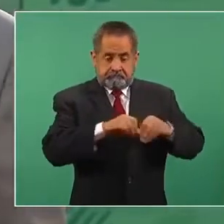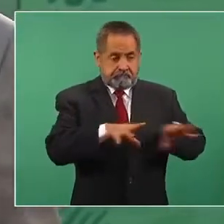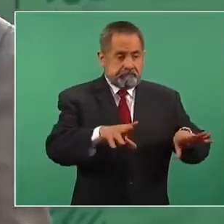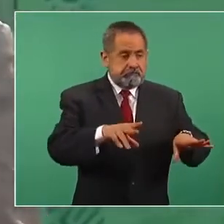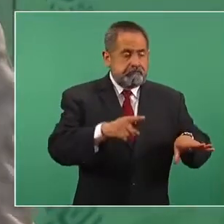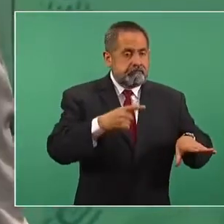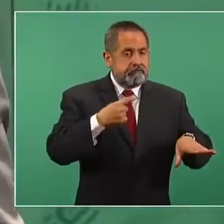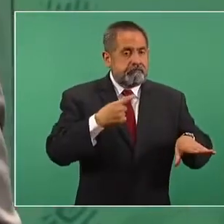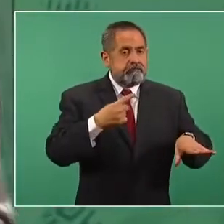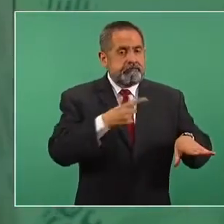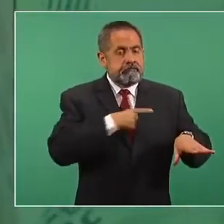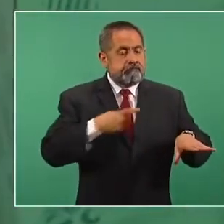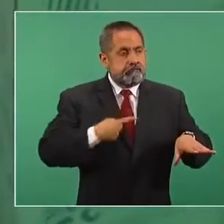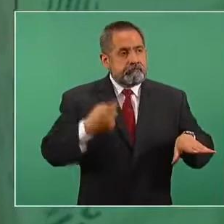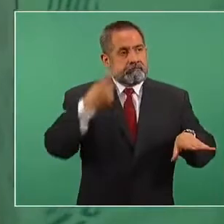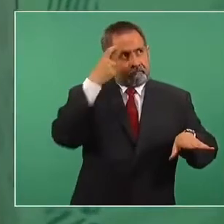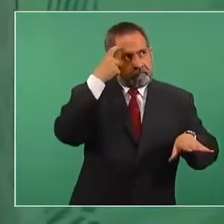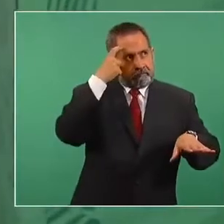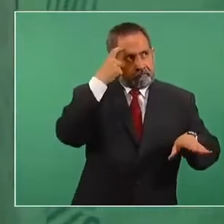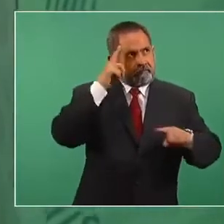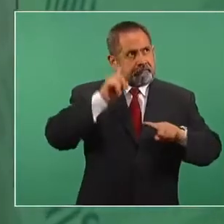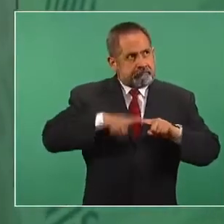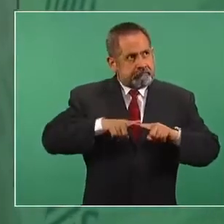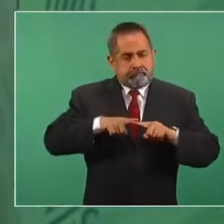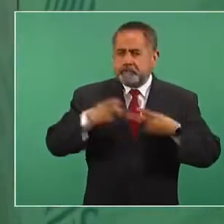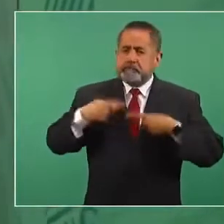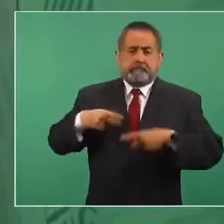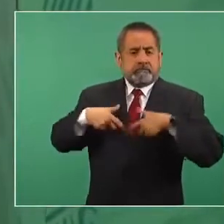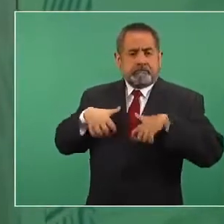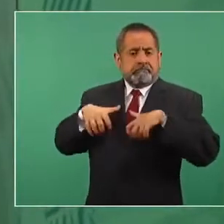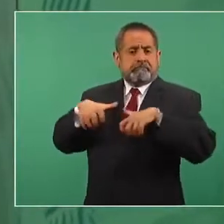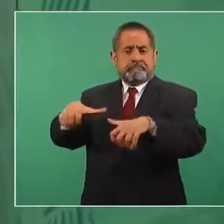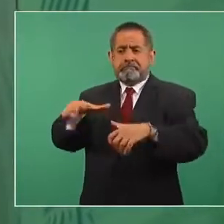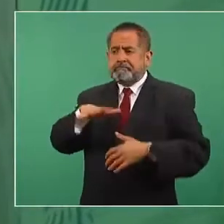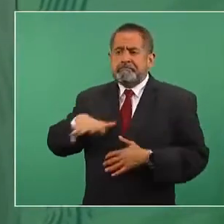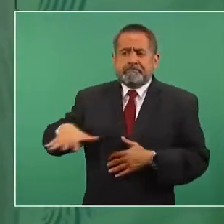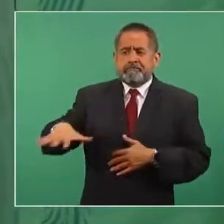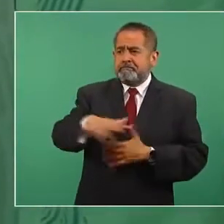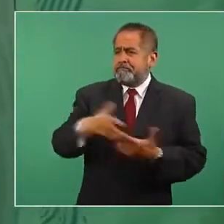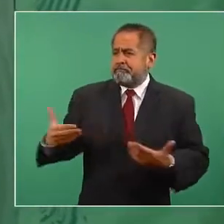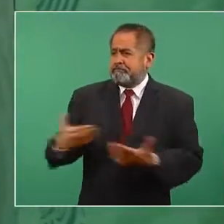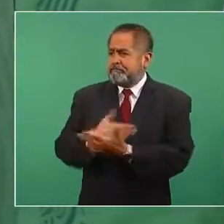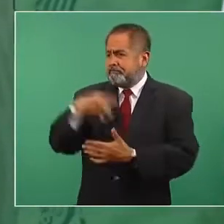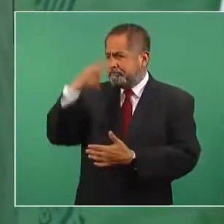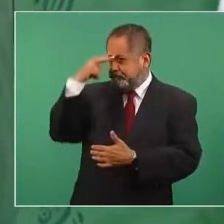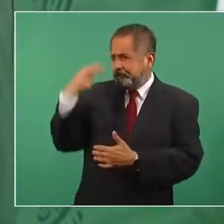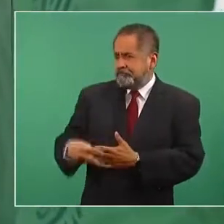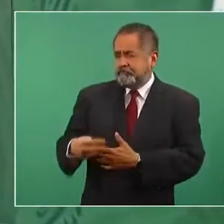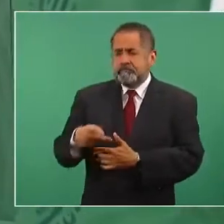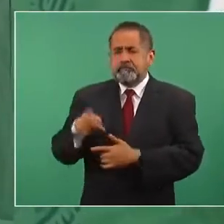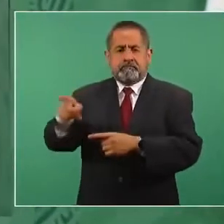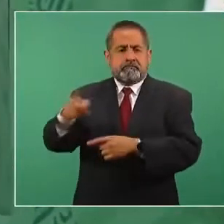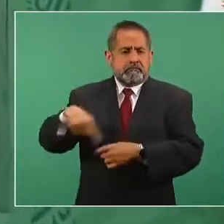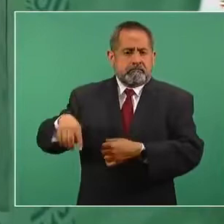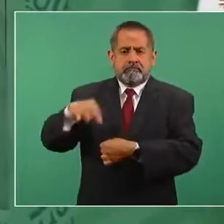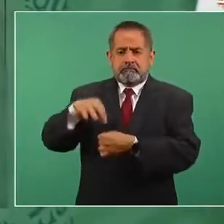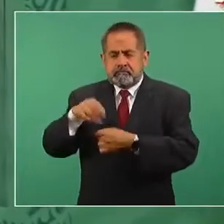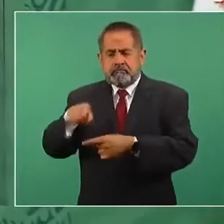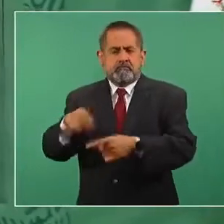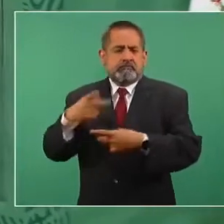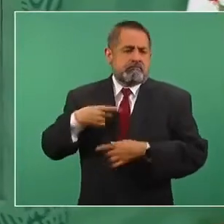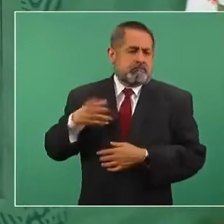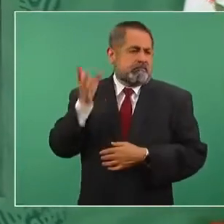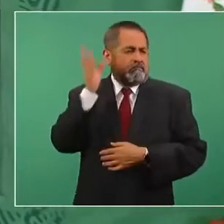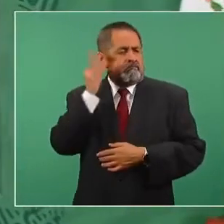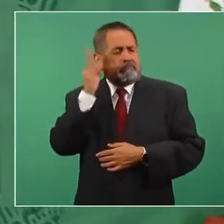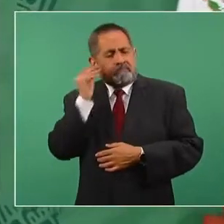pensar en los ciudadanos, en el pueblo, en el lector, el que escucha la radio,